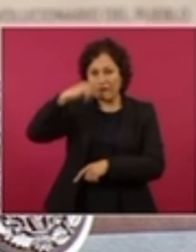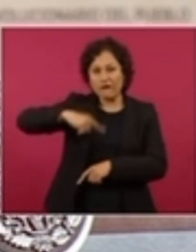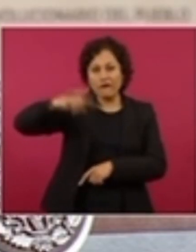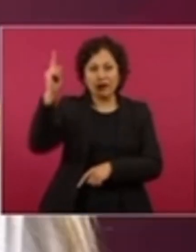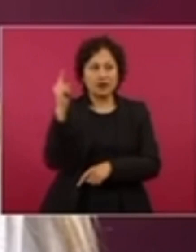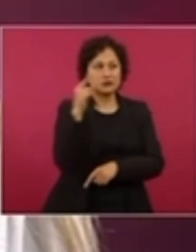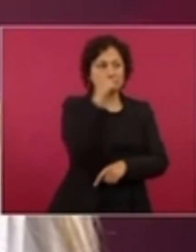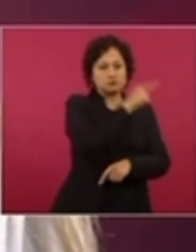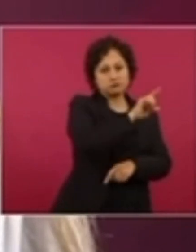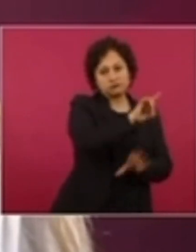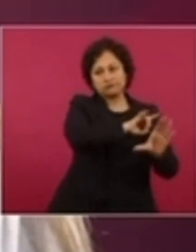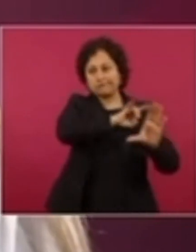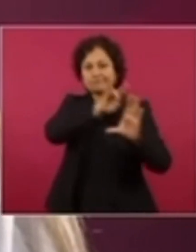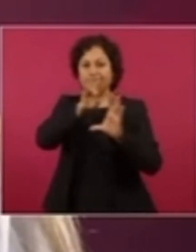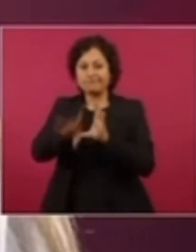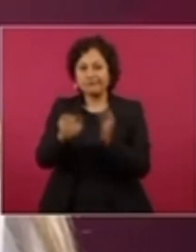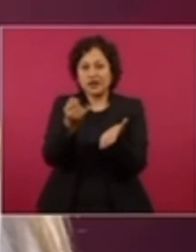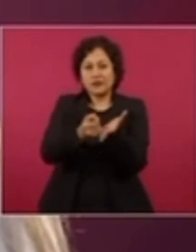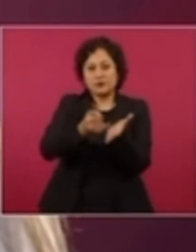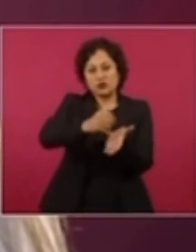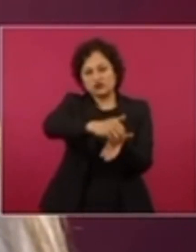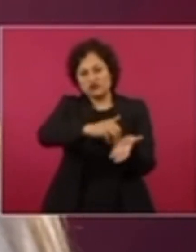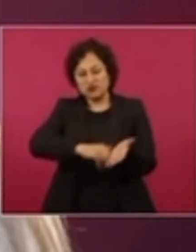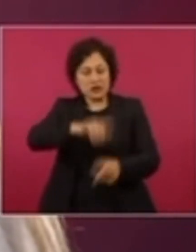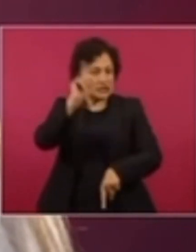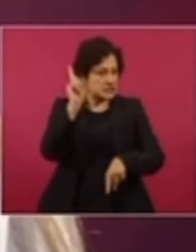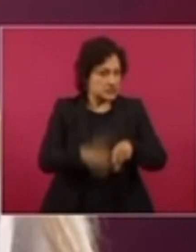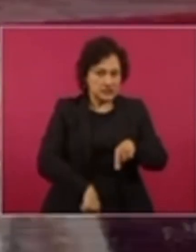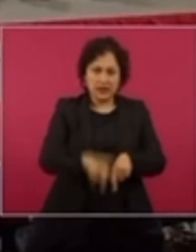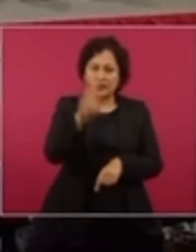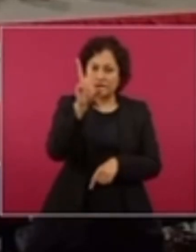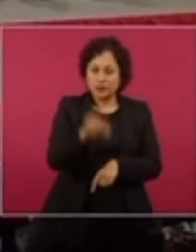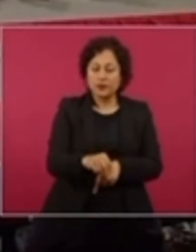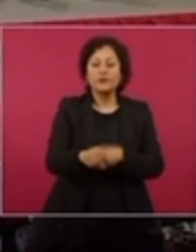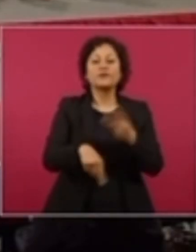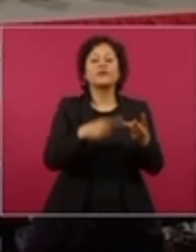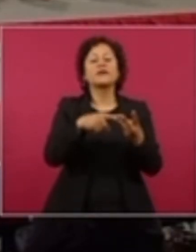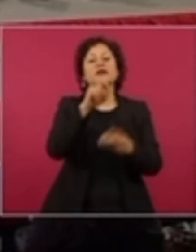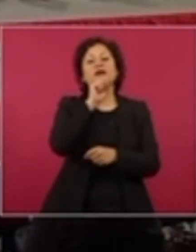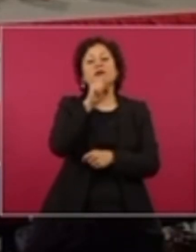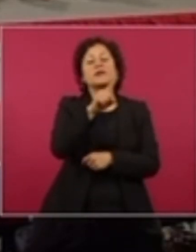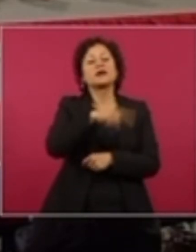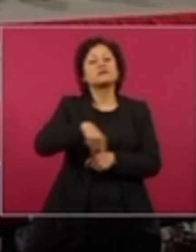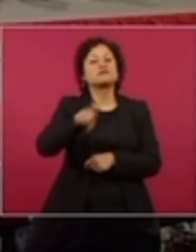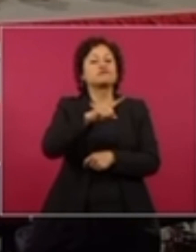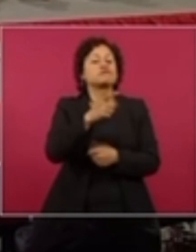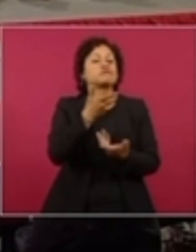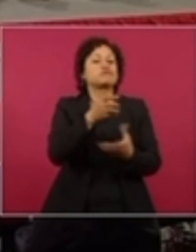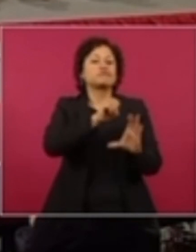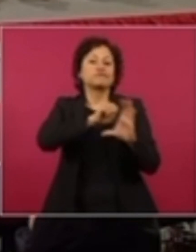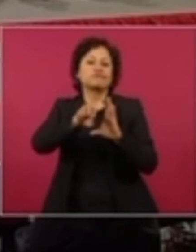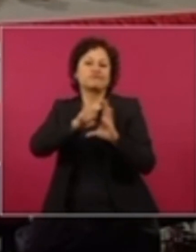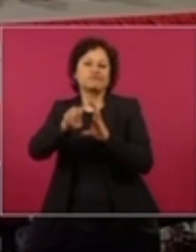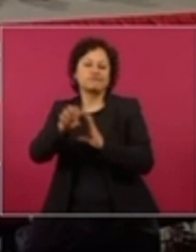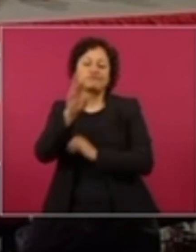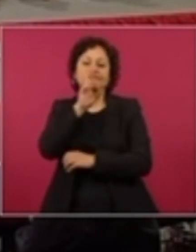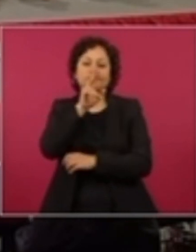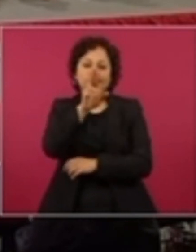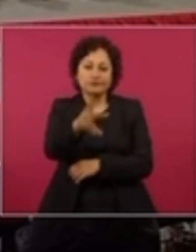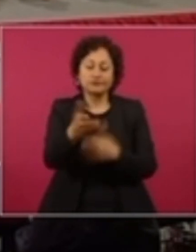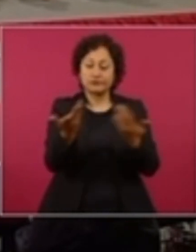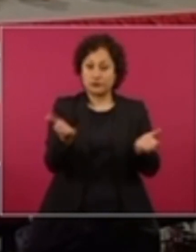abarate y puedan pagar mucho menos nuestros compañeros allá. Y por eso esta gran noticia, a través de la